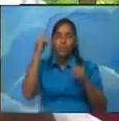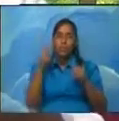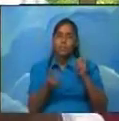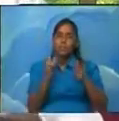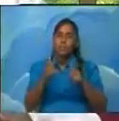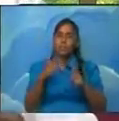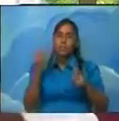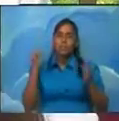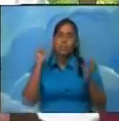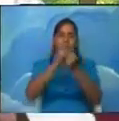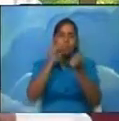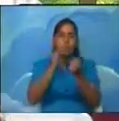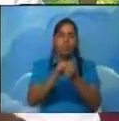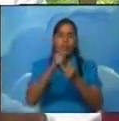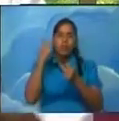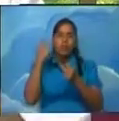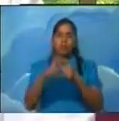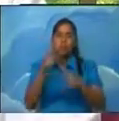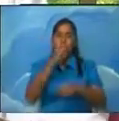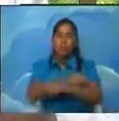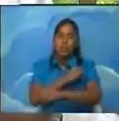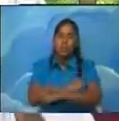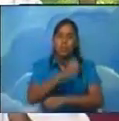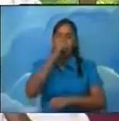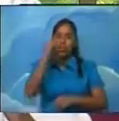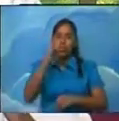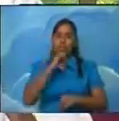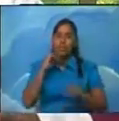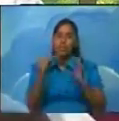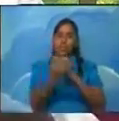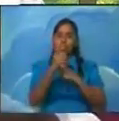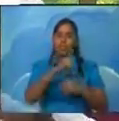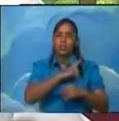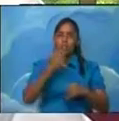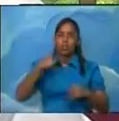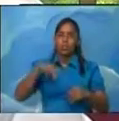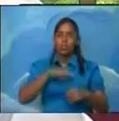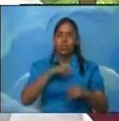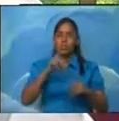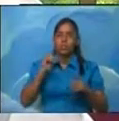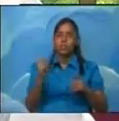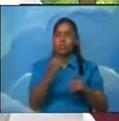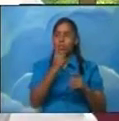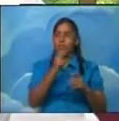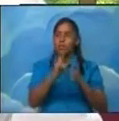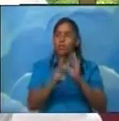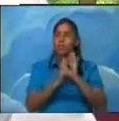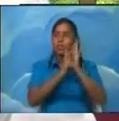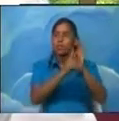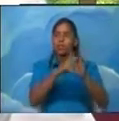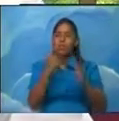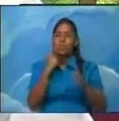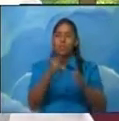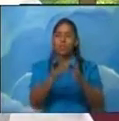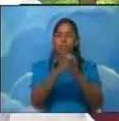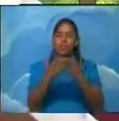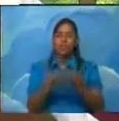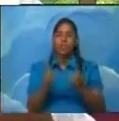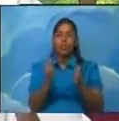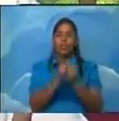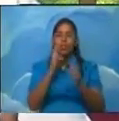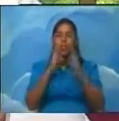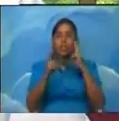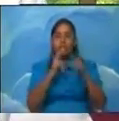veces que se bloquea el pensamiento, pero obedecer a Dios va en contra de nuestros principios, de nuestra voluntad. ¿Qué dice la Biblia con relación